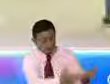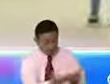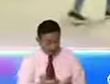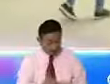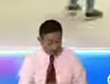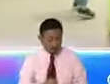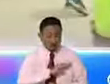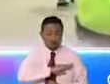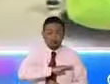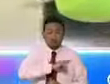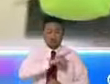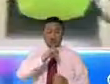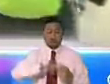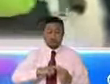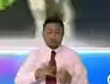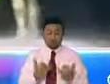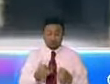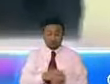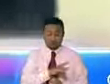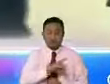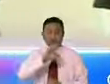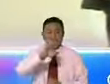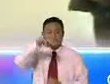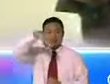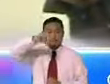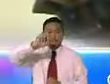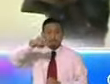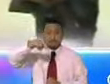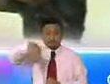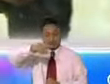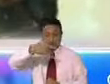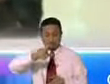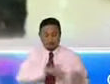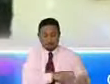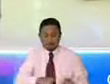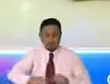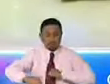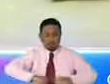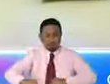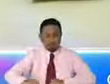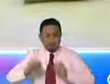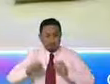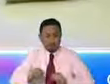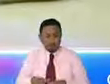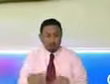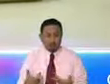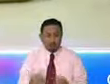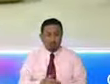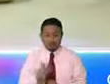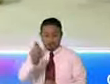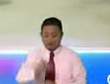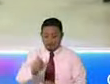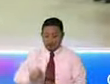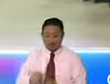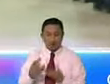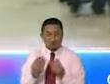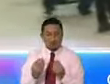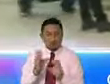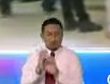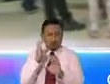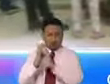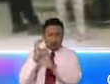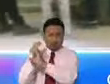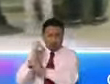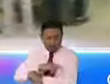distrito metropolitano de Quito, a través del EMOP, ha establecido un plan operativo para justamente atender la demanda de usuarios para